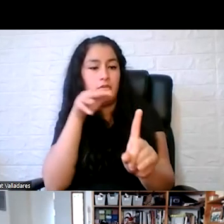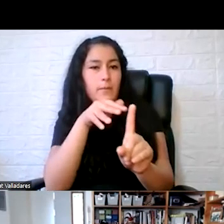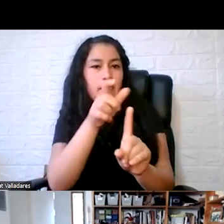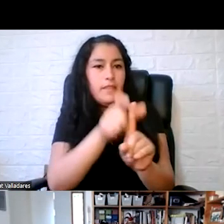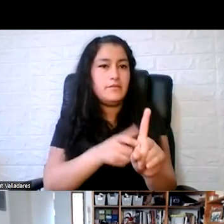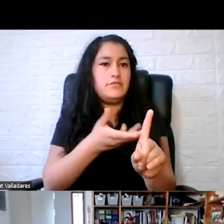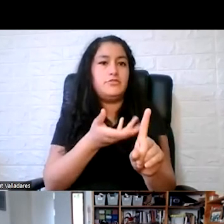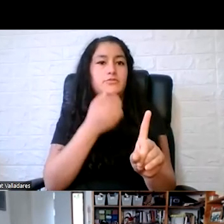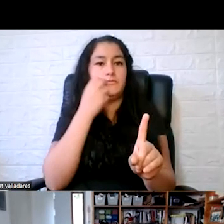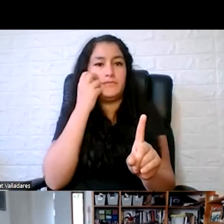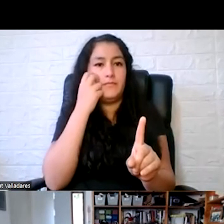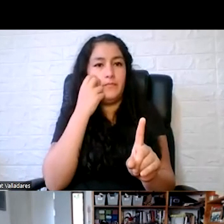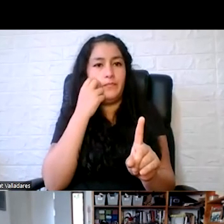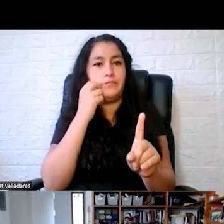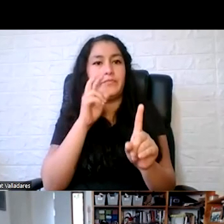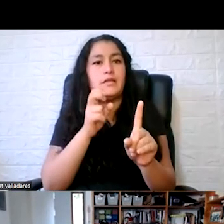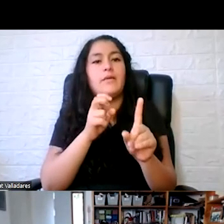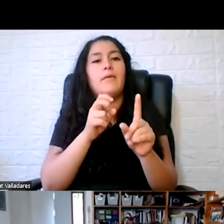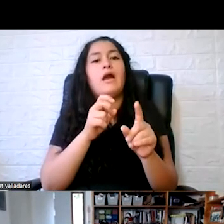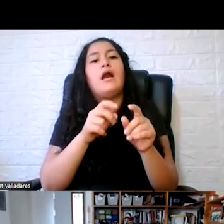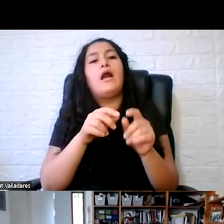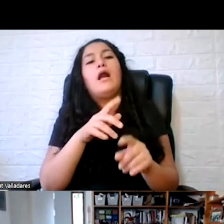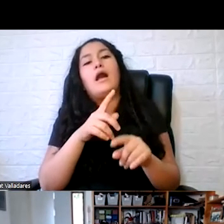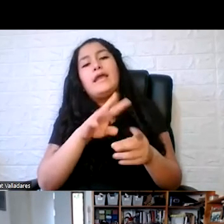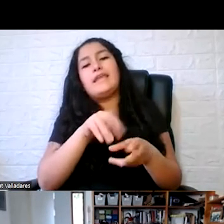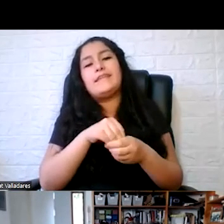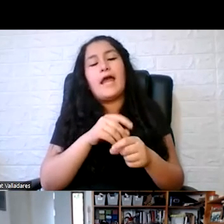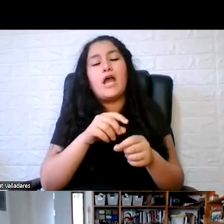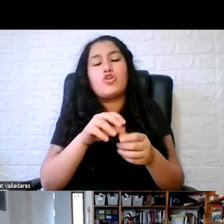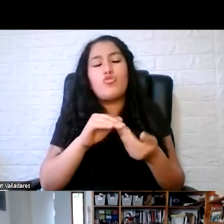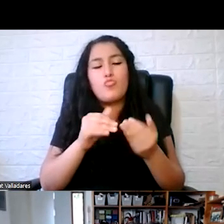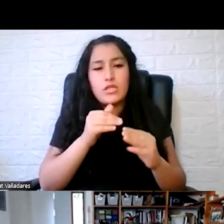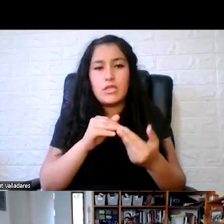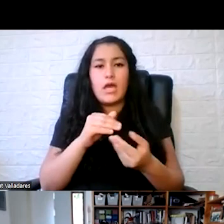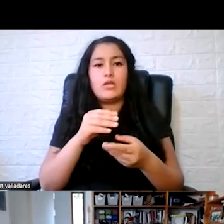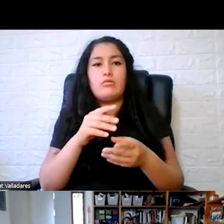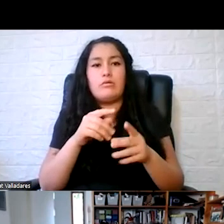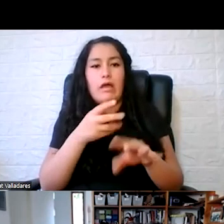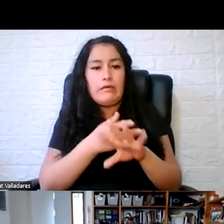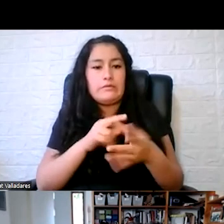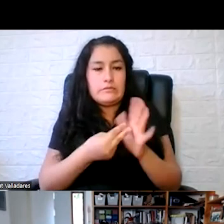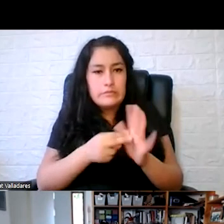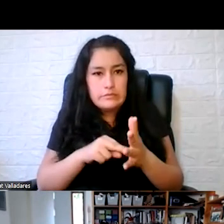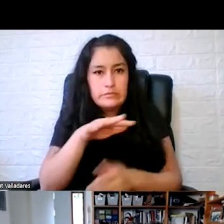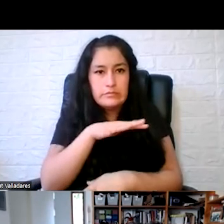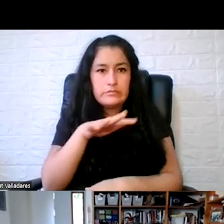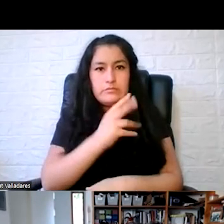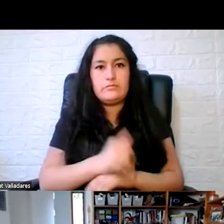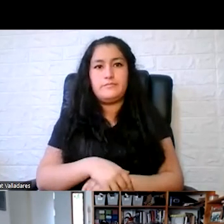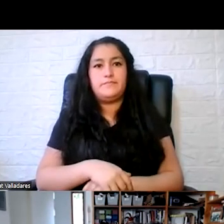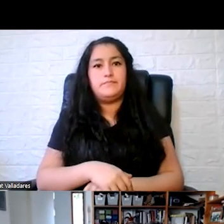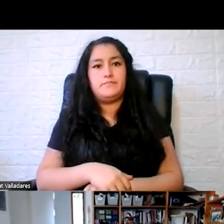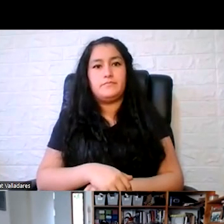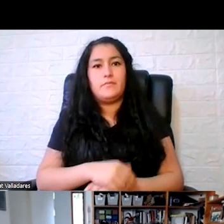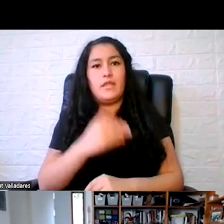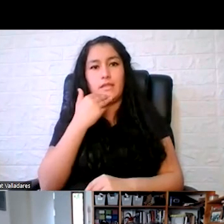con los quiebres intracomunitarios, y que también nos reproduce esta lógica